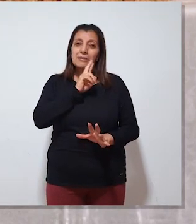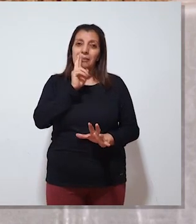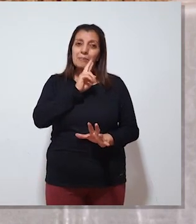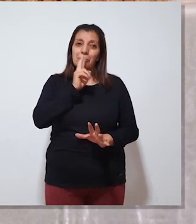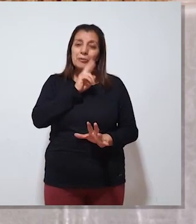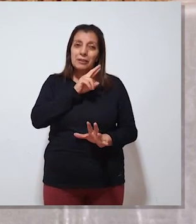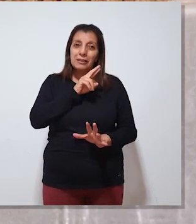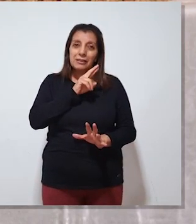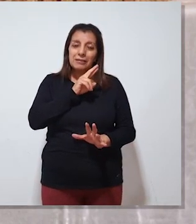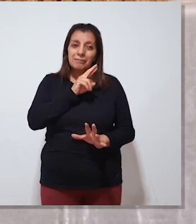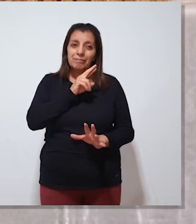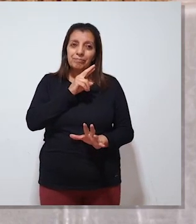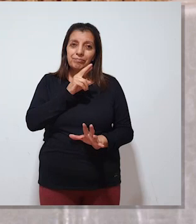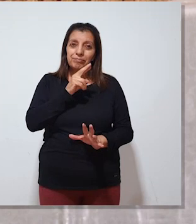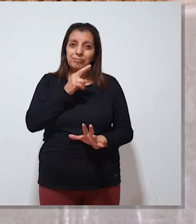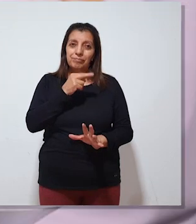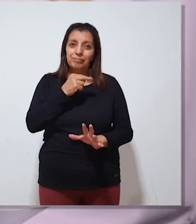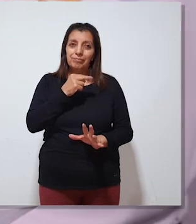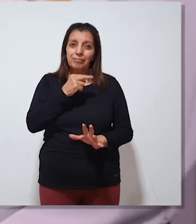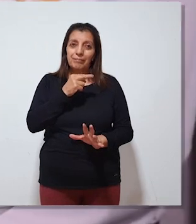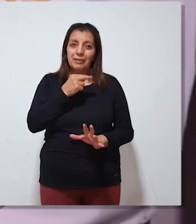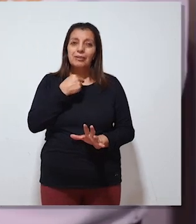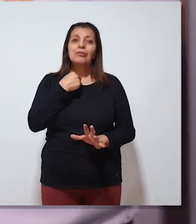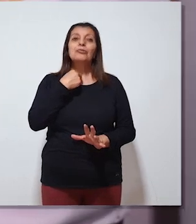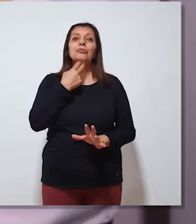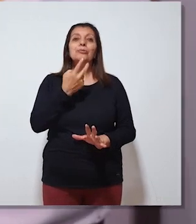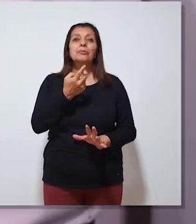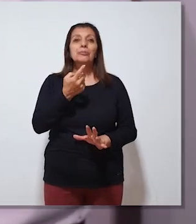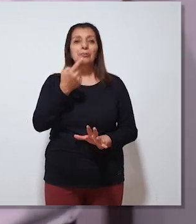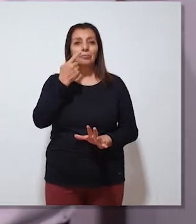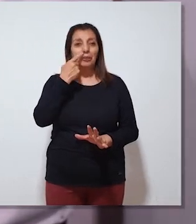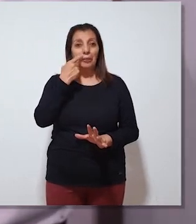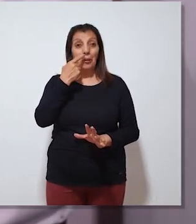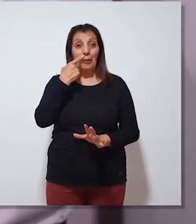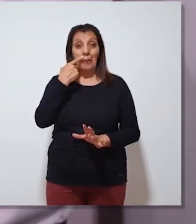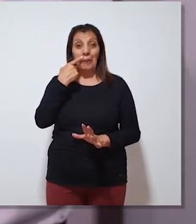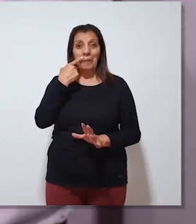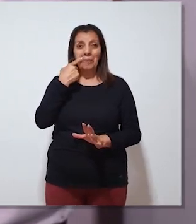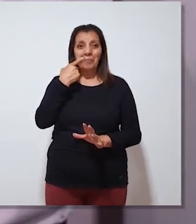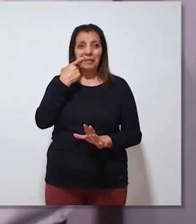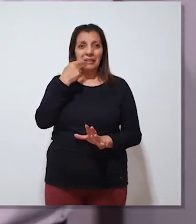las naciones con un cetro de hierro, pero el hijo fue elevado hasta